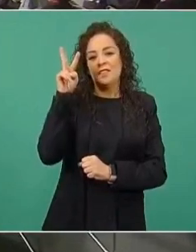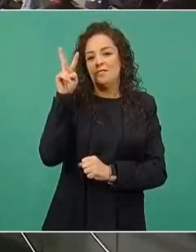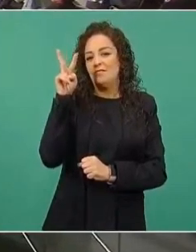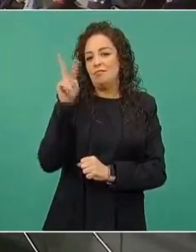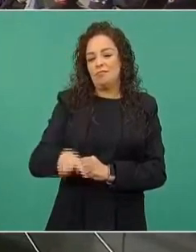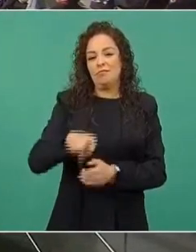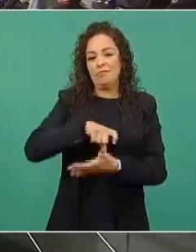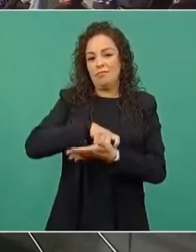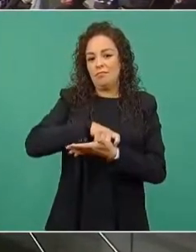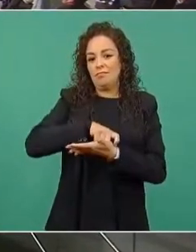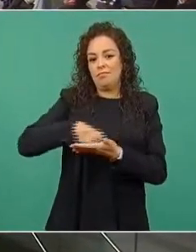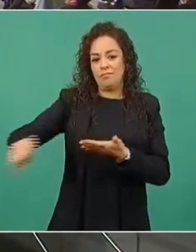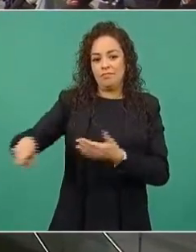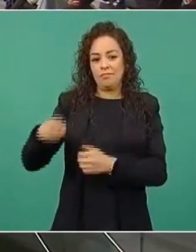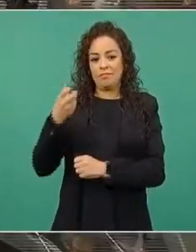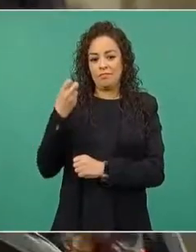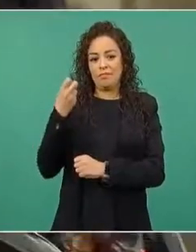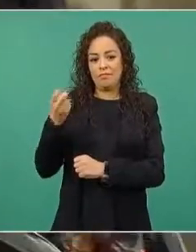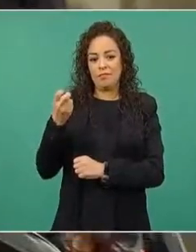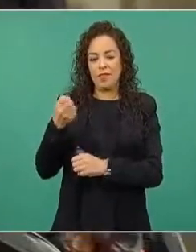compró